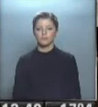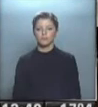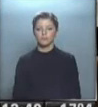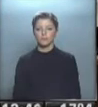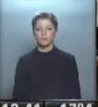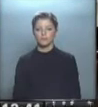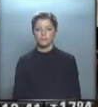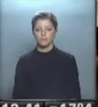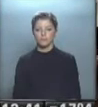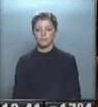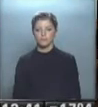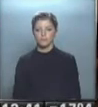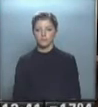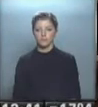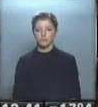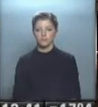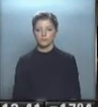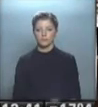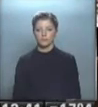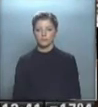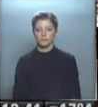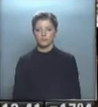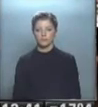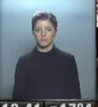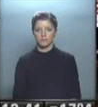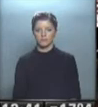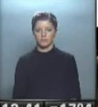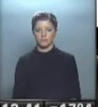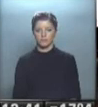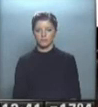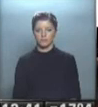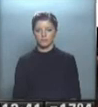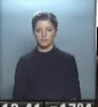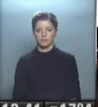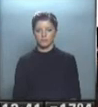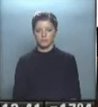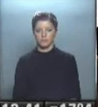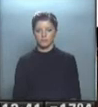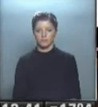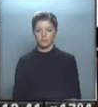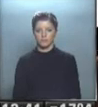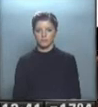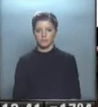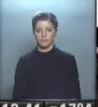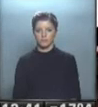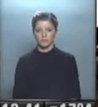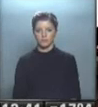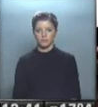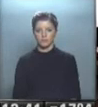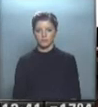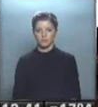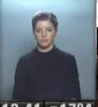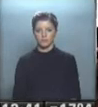Over, over is all safe and well, so you can make lots and lots